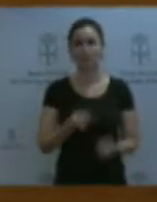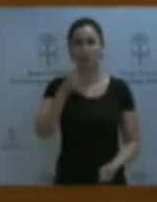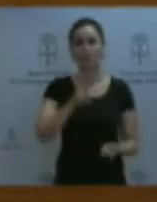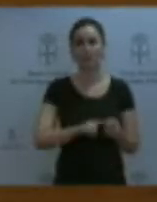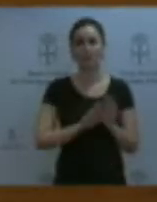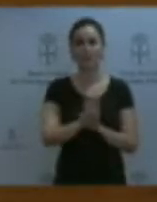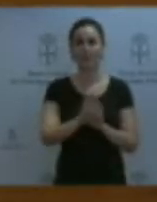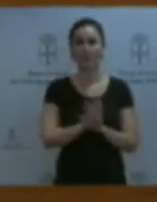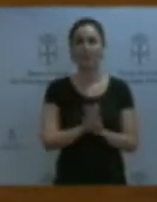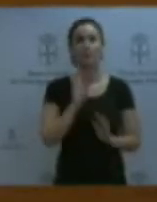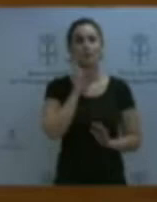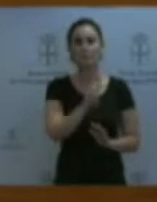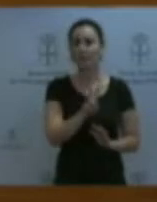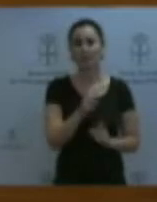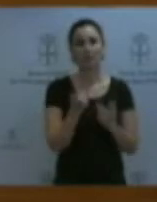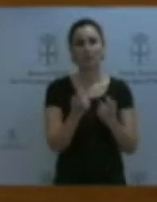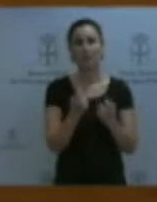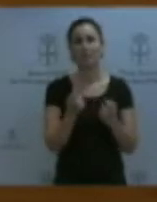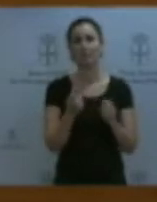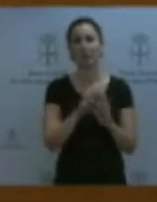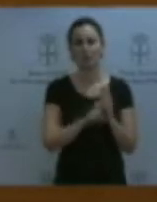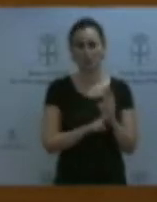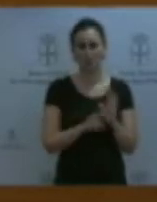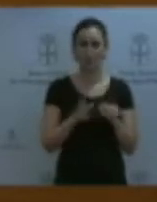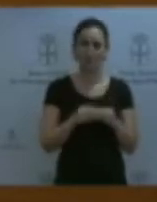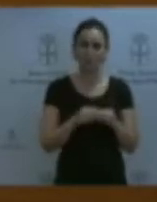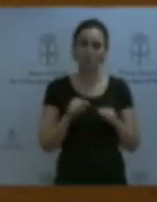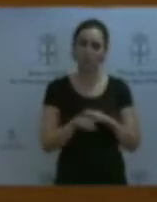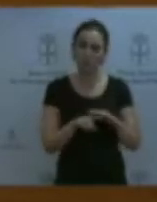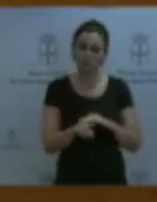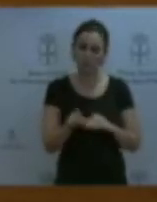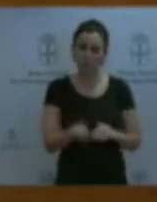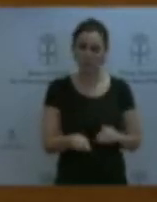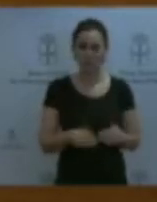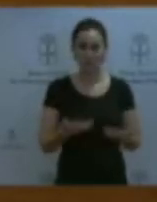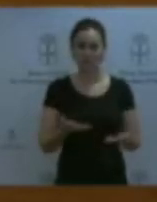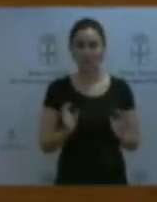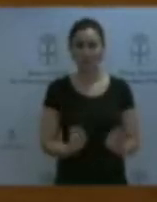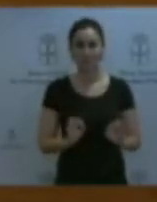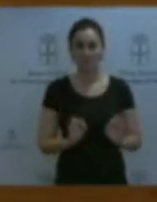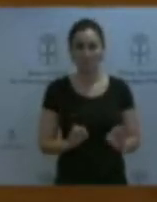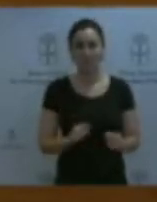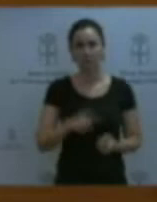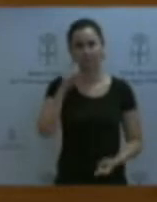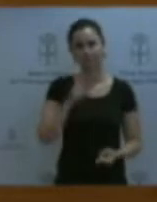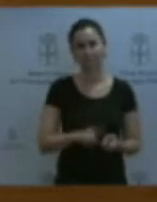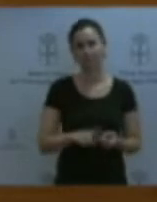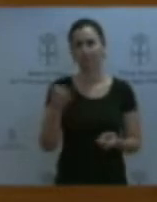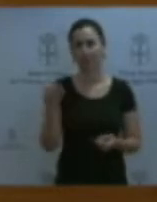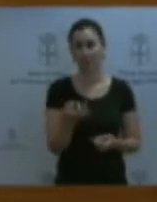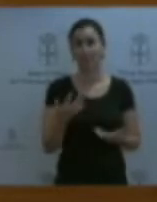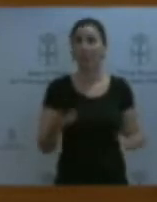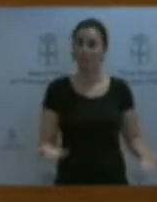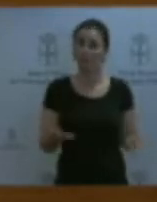usos y unas reglas de gestión, ¿no? Lo mismo que en una comunidad de vecinos. Bueno, pues estas reglas de uso, sin embargo, en los picos de Europa están aún